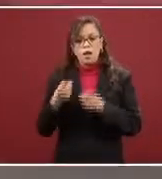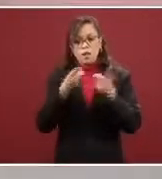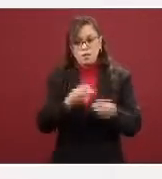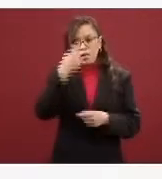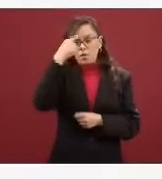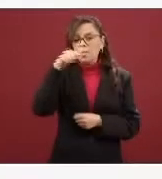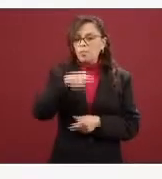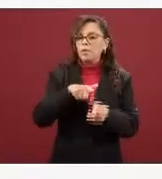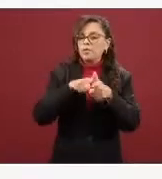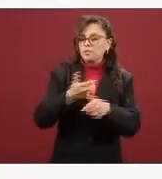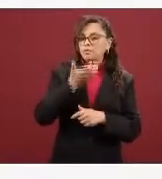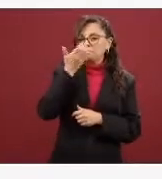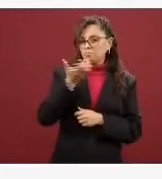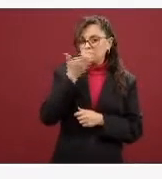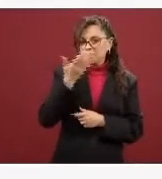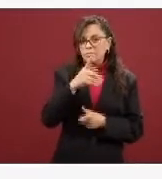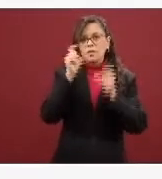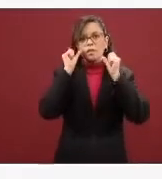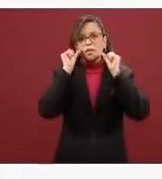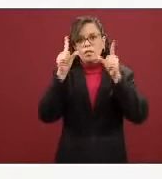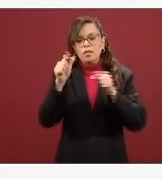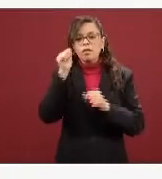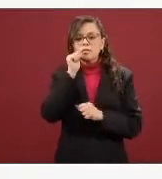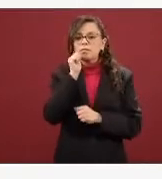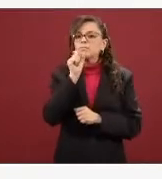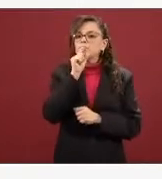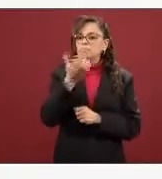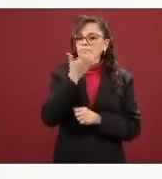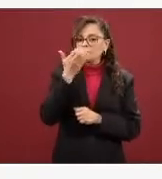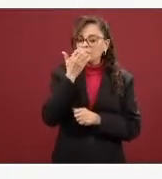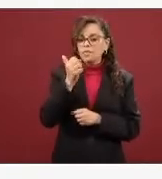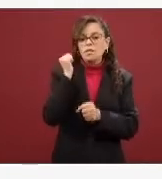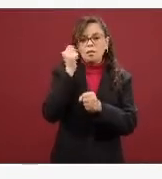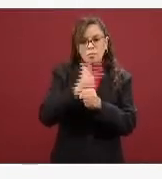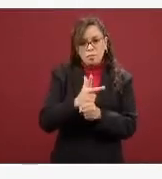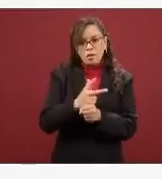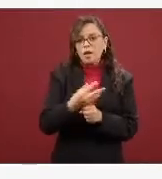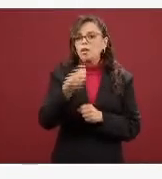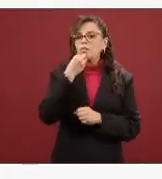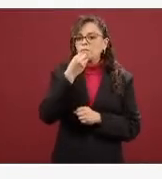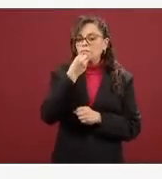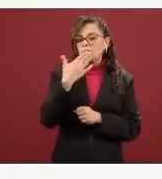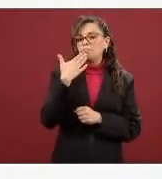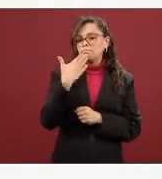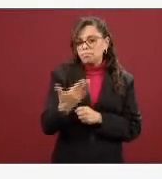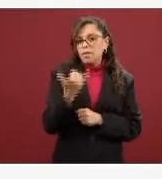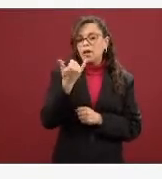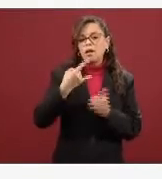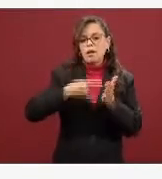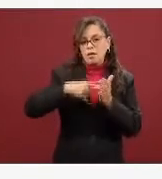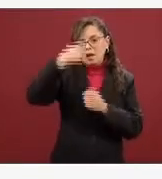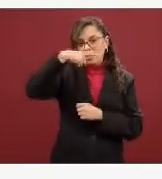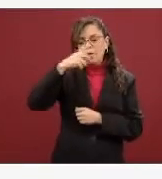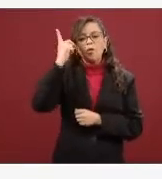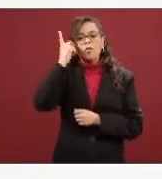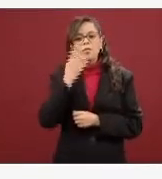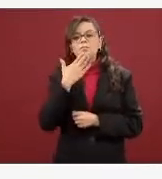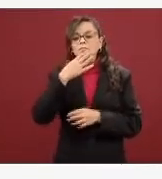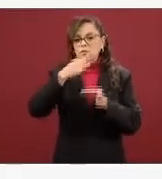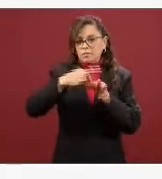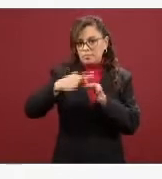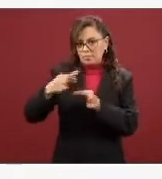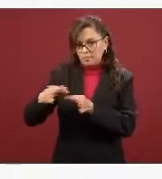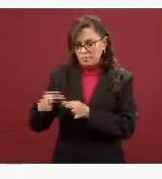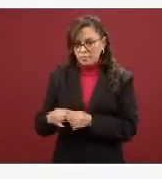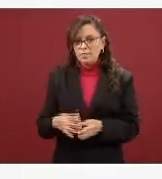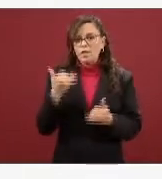rutina, que se levanten a la misma hora, que traten de tener sus horarios de comida, sus horarios de sueño, y mantener las